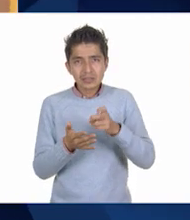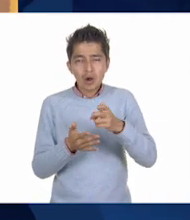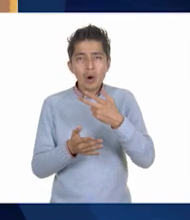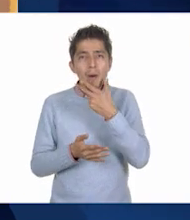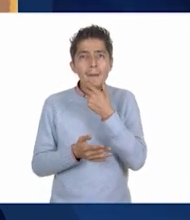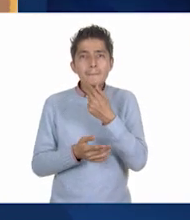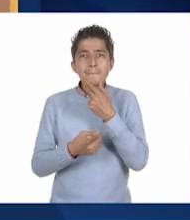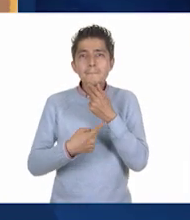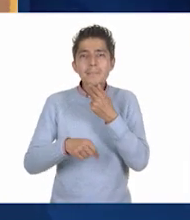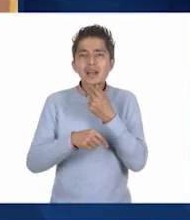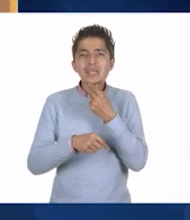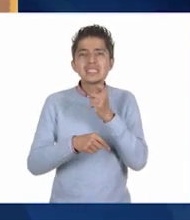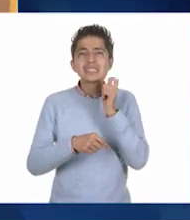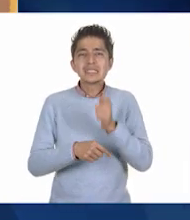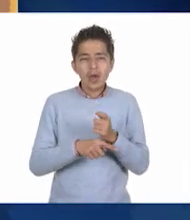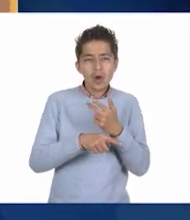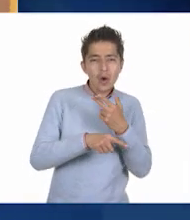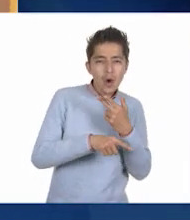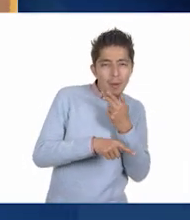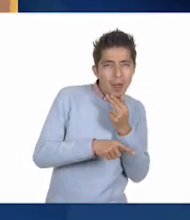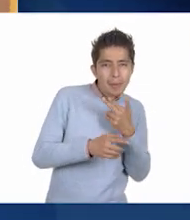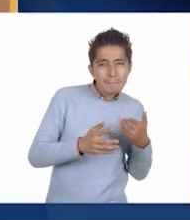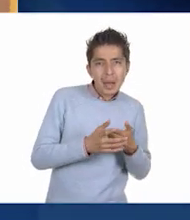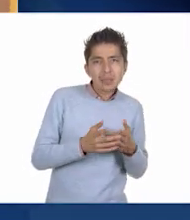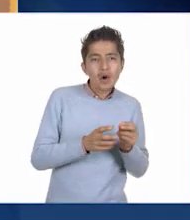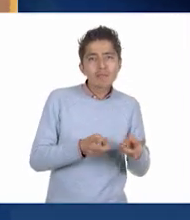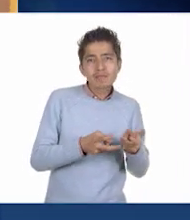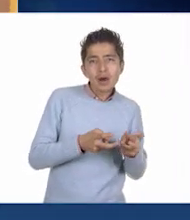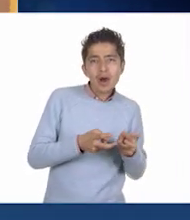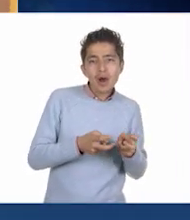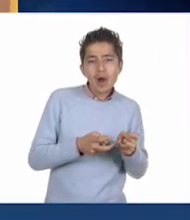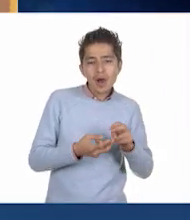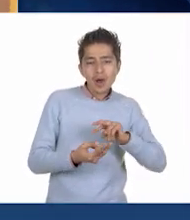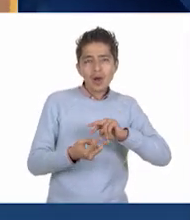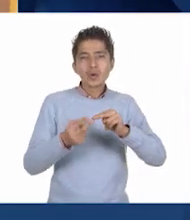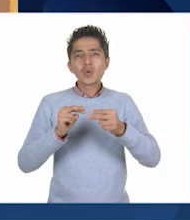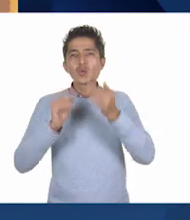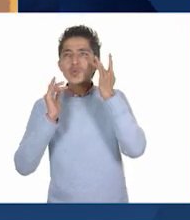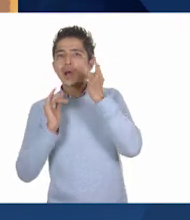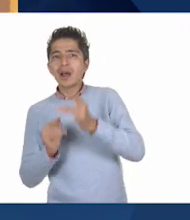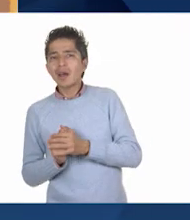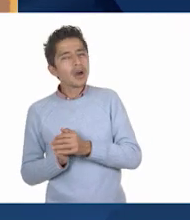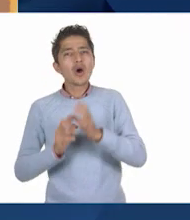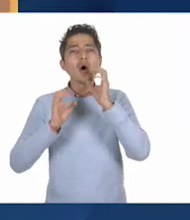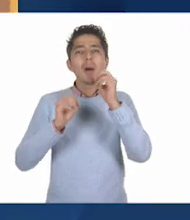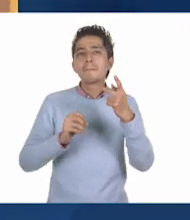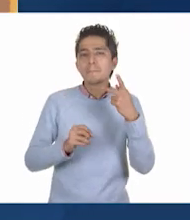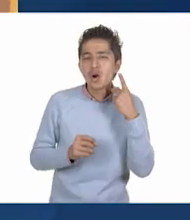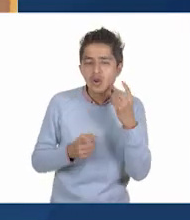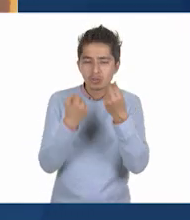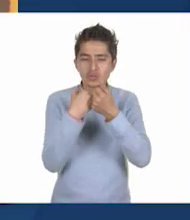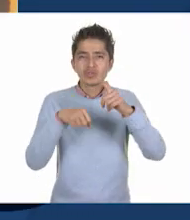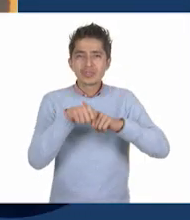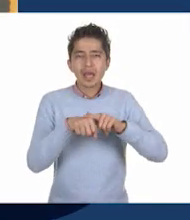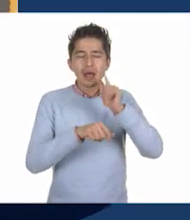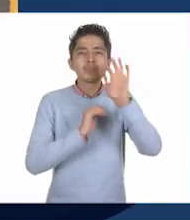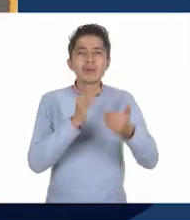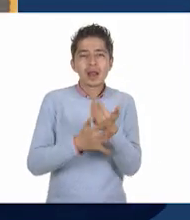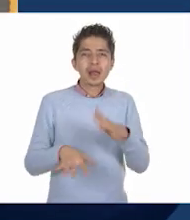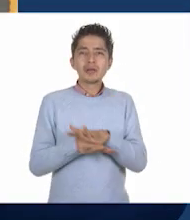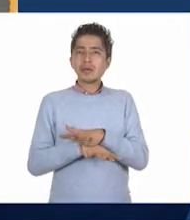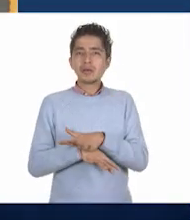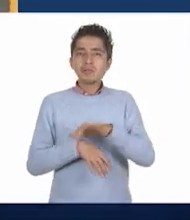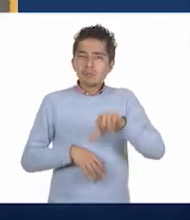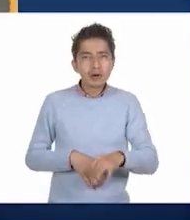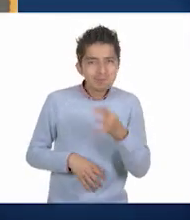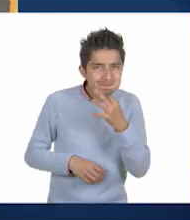hombres no pasan de bandidos a santos, o todavía más difícil, a políticos o sociólogos de la noche a la mañana,